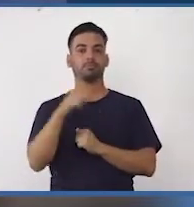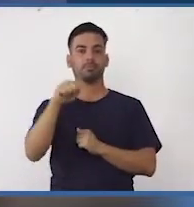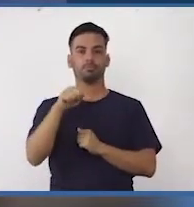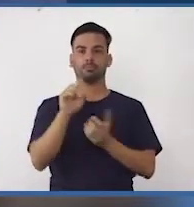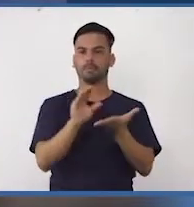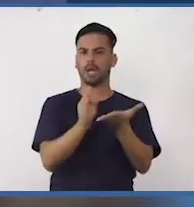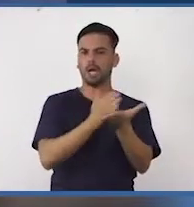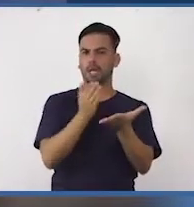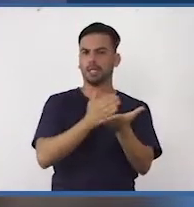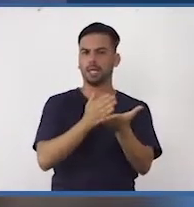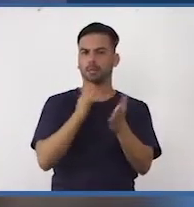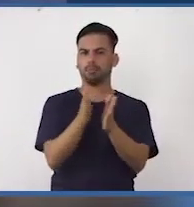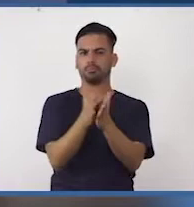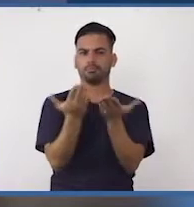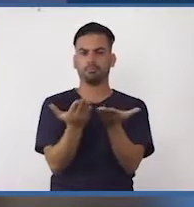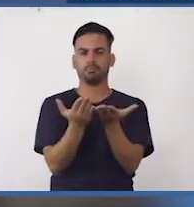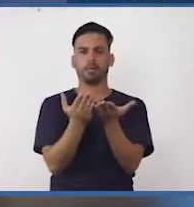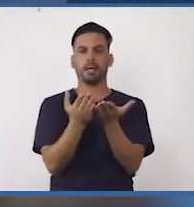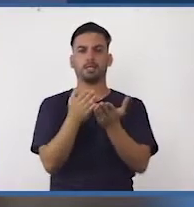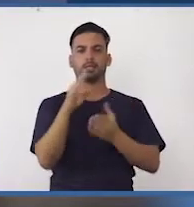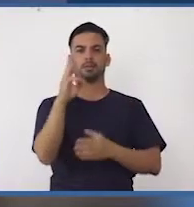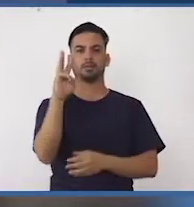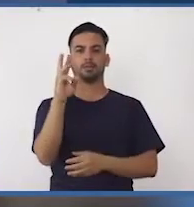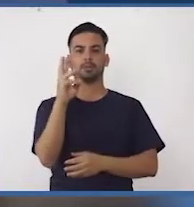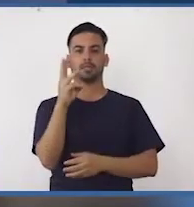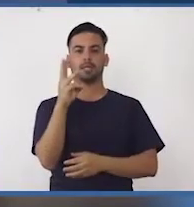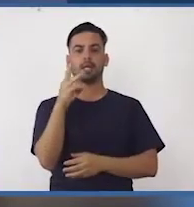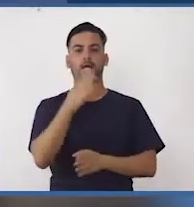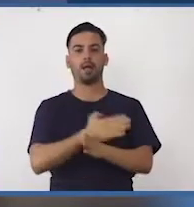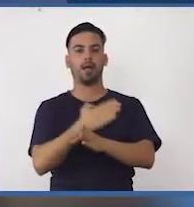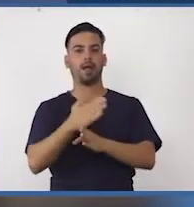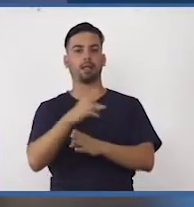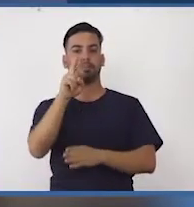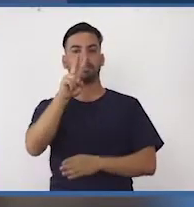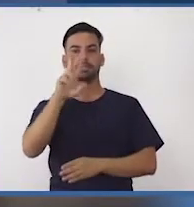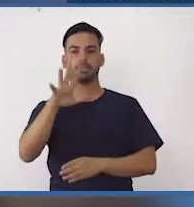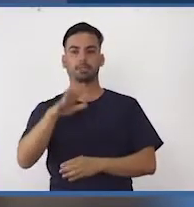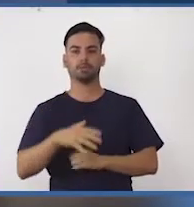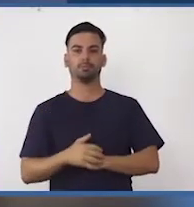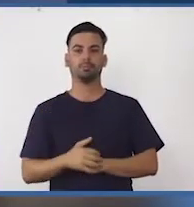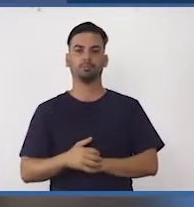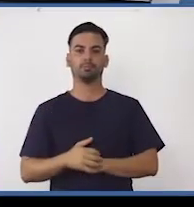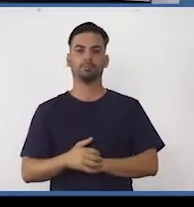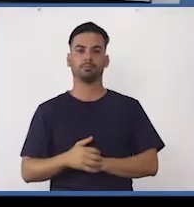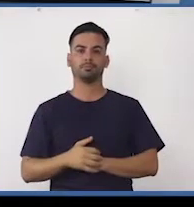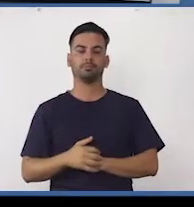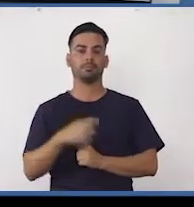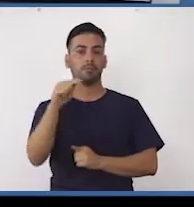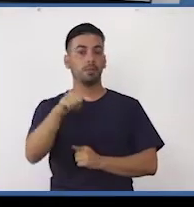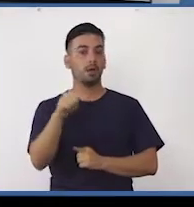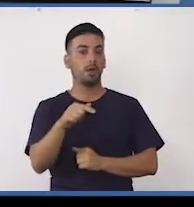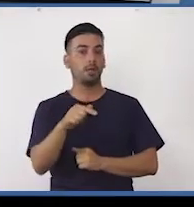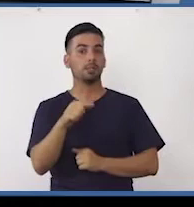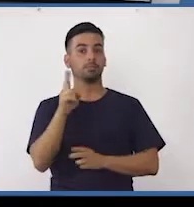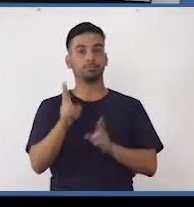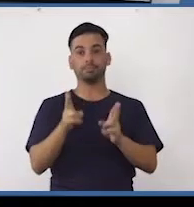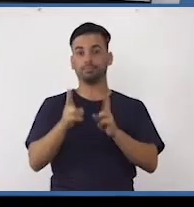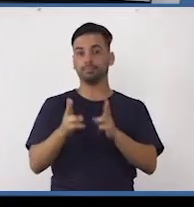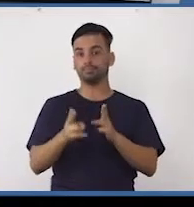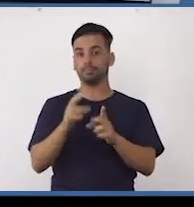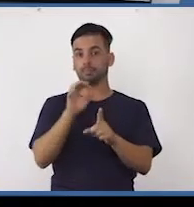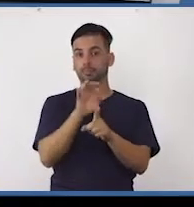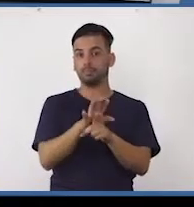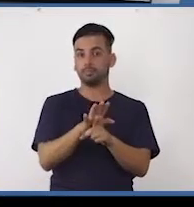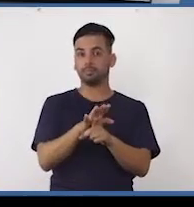libro de texto de la página número 3 a la página 25. Por lo tanto, vamos a orientar a partir de este momento cuáles